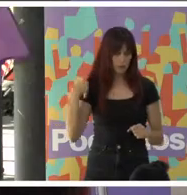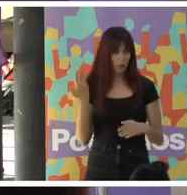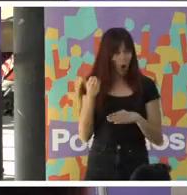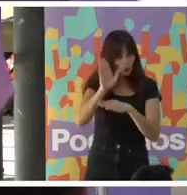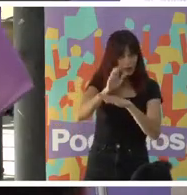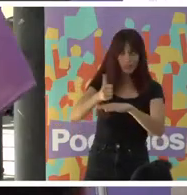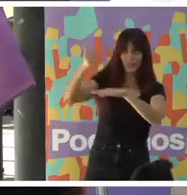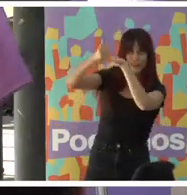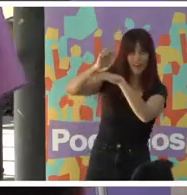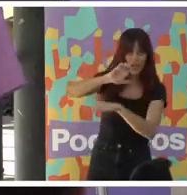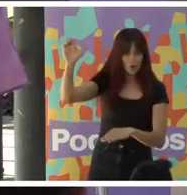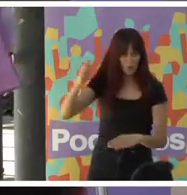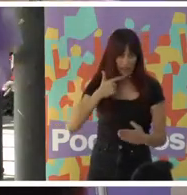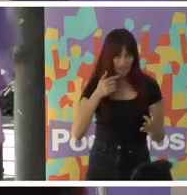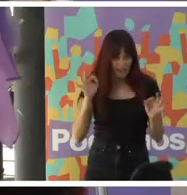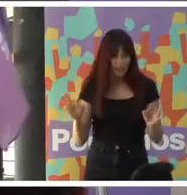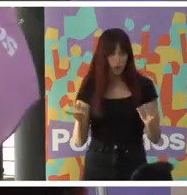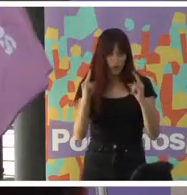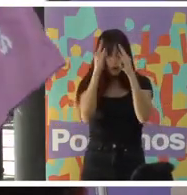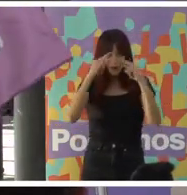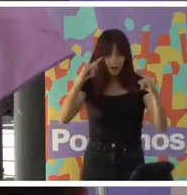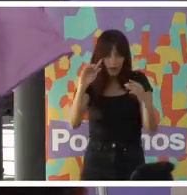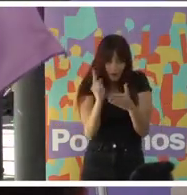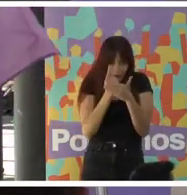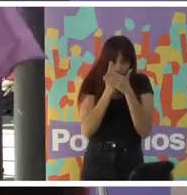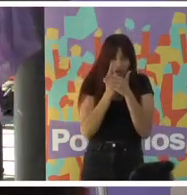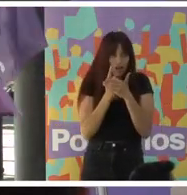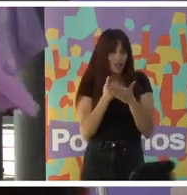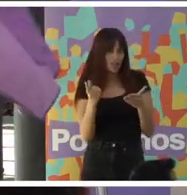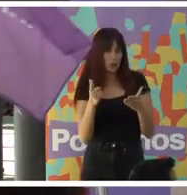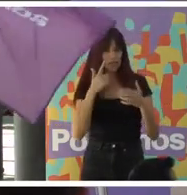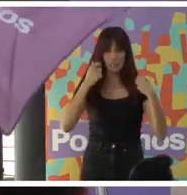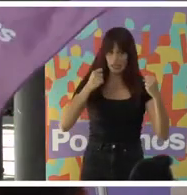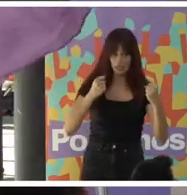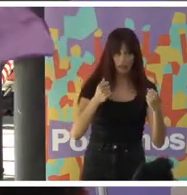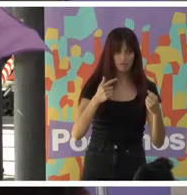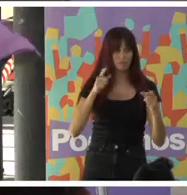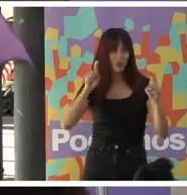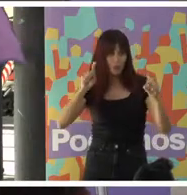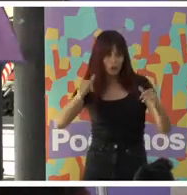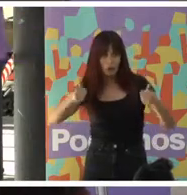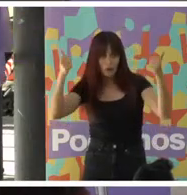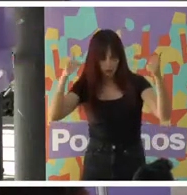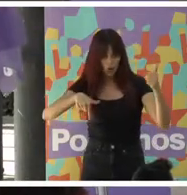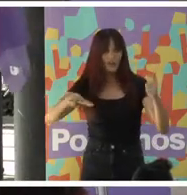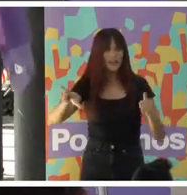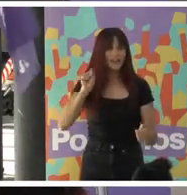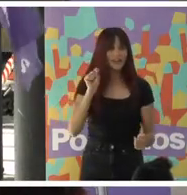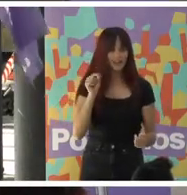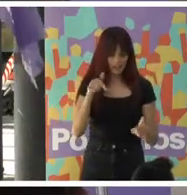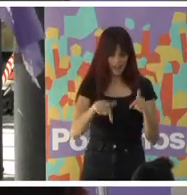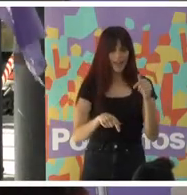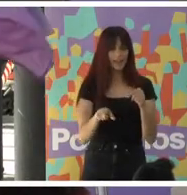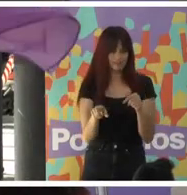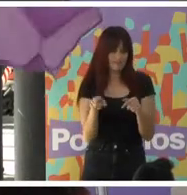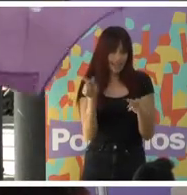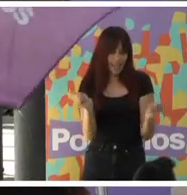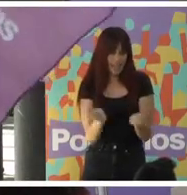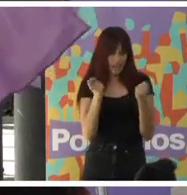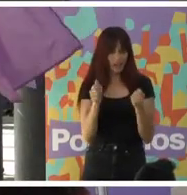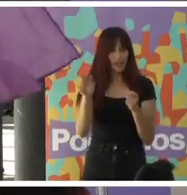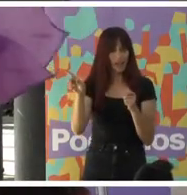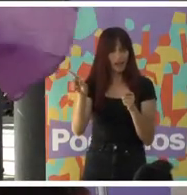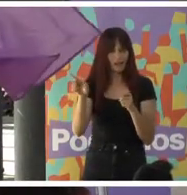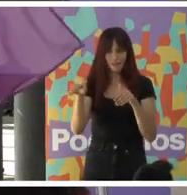las élites europeas. Refugios frente a más sanidad, más educación. Y hoy tenemos que elegir. Estas elecciones se trata de elegir.